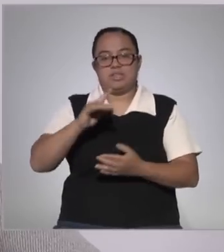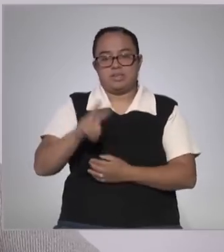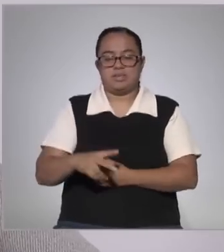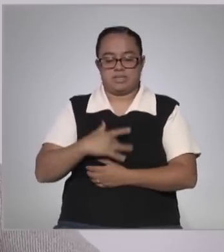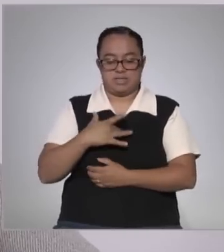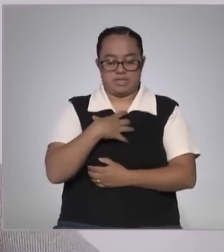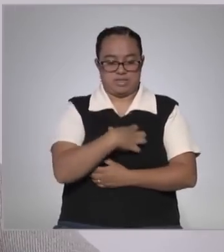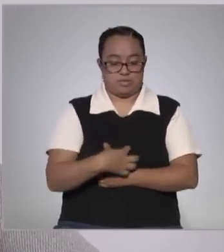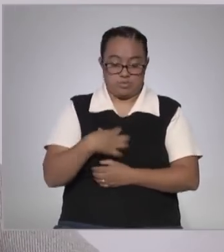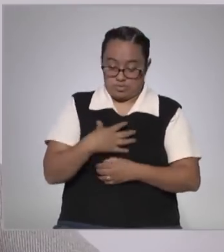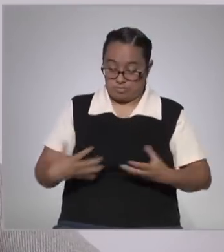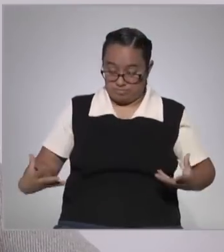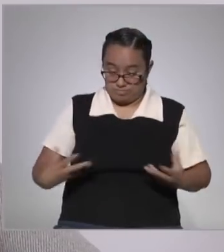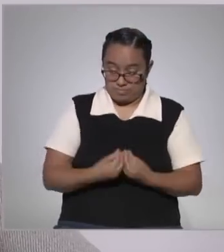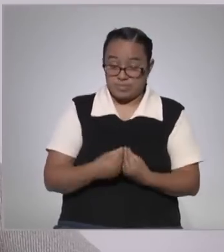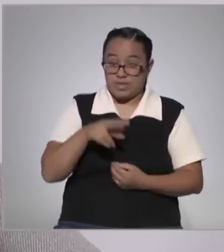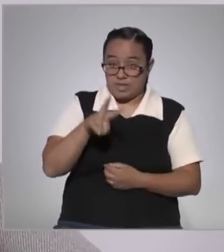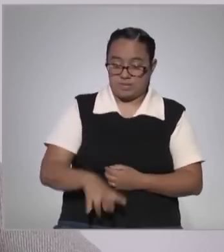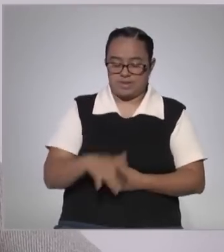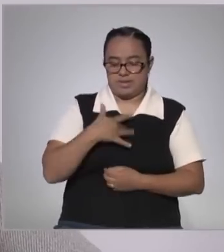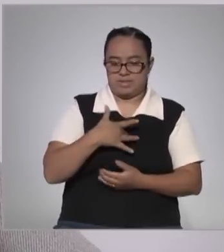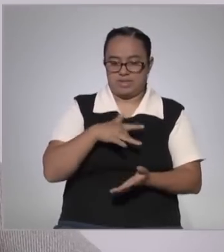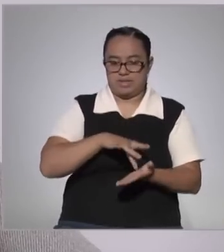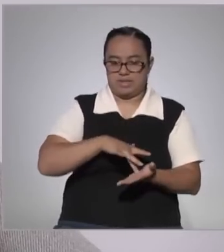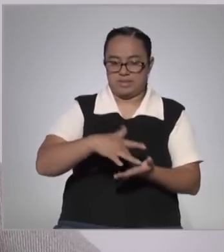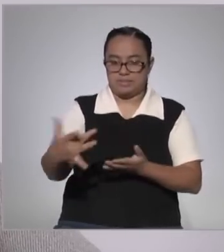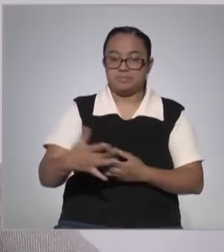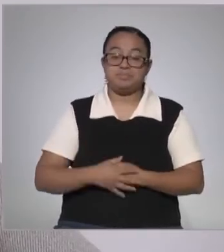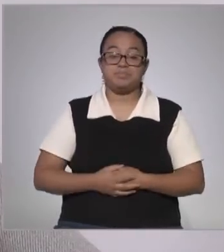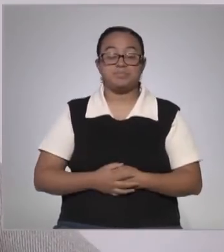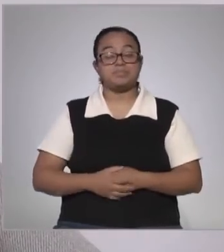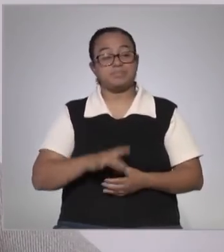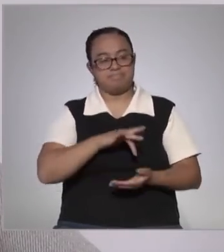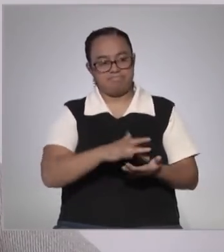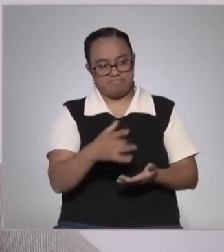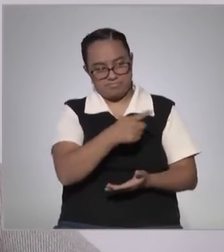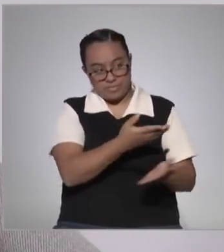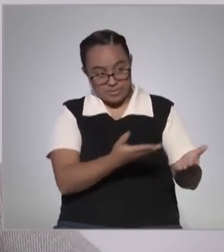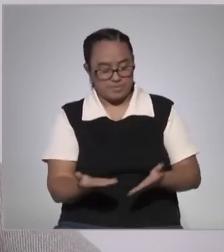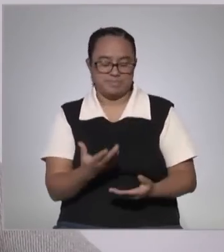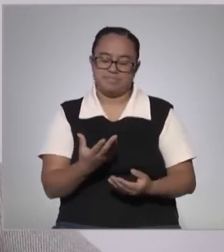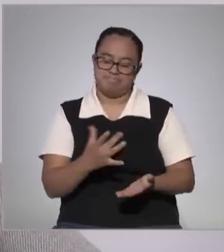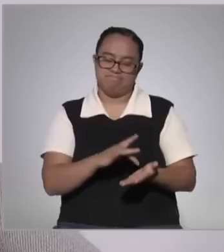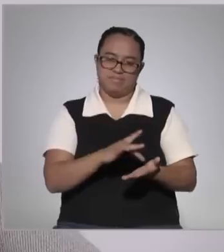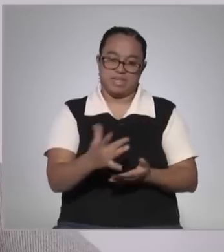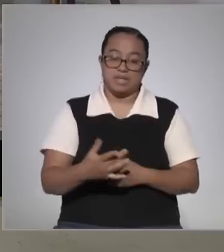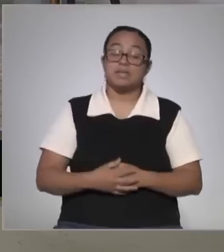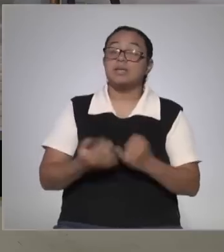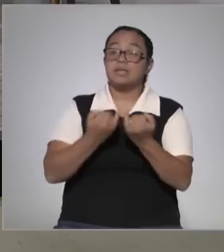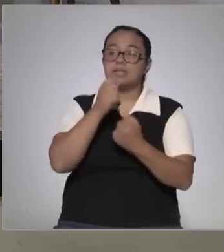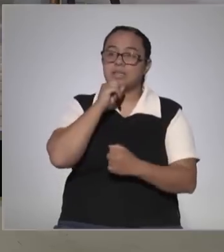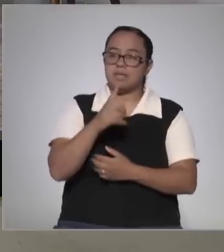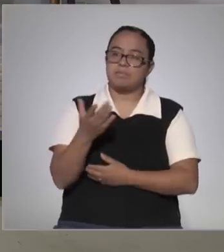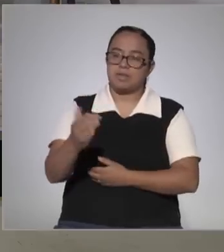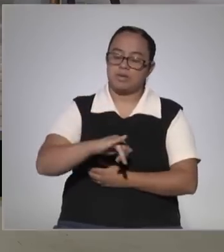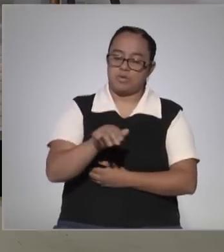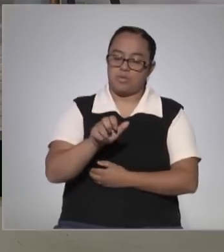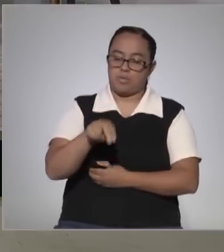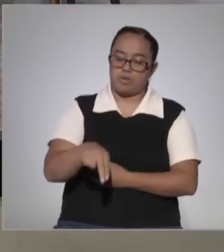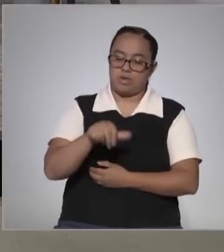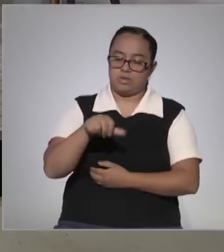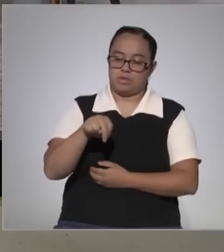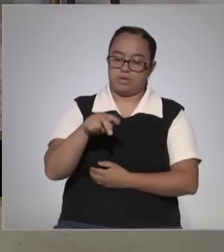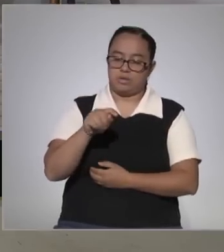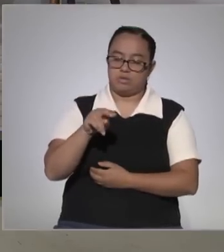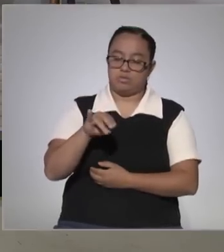contenta de estar aquí con ustedes y muy agradecida. Al contrario, compartir. Gracias por compartir con nosotros. Con el mismo gusto recibimos a Juan Antonio